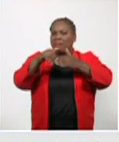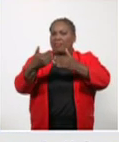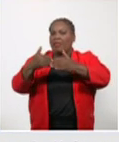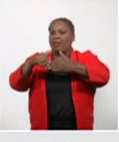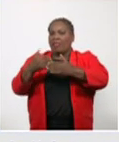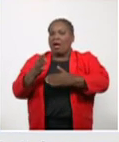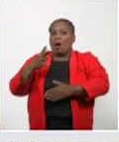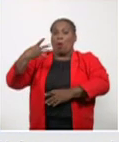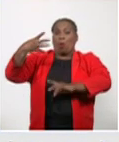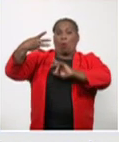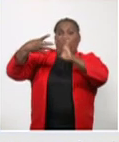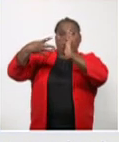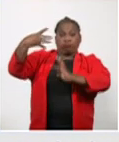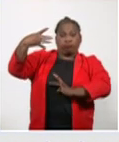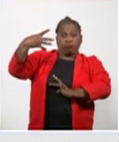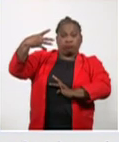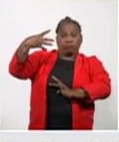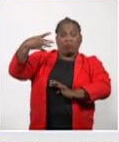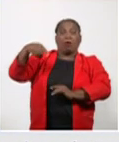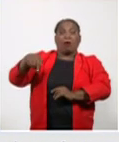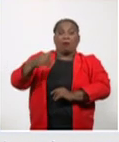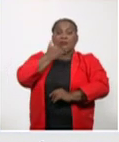lugar, con una tasa de